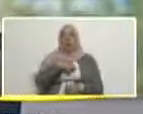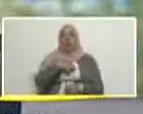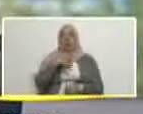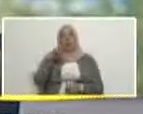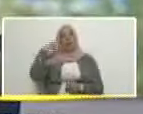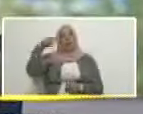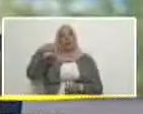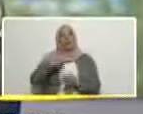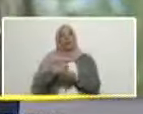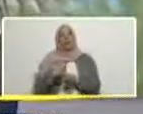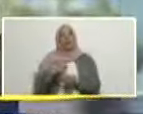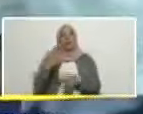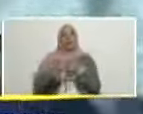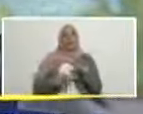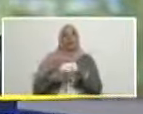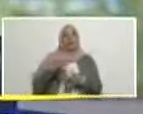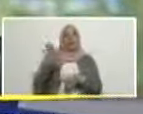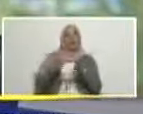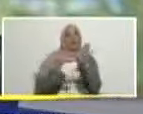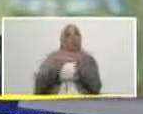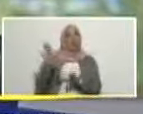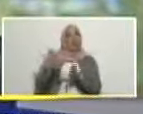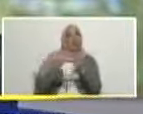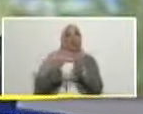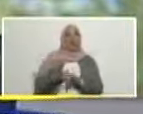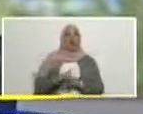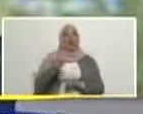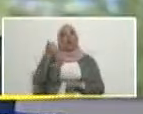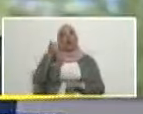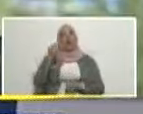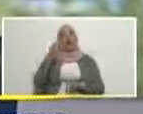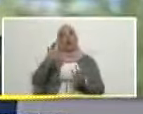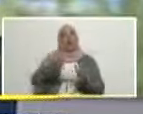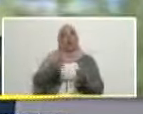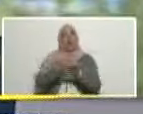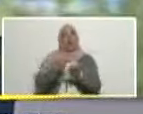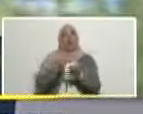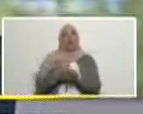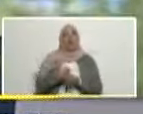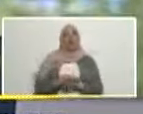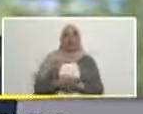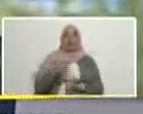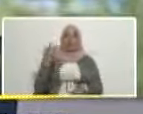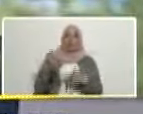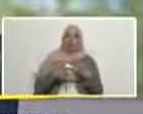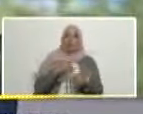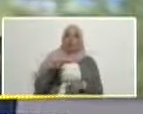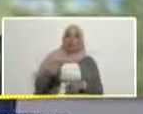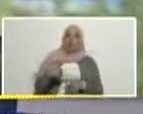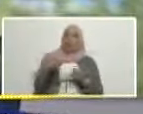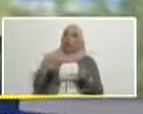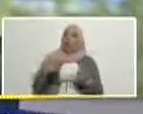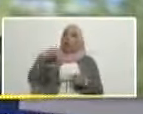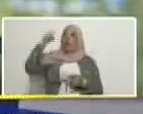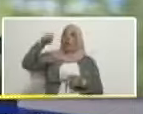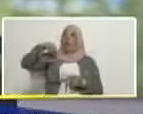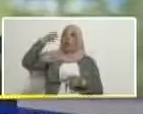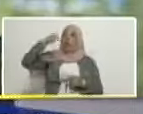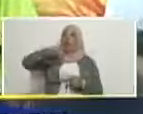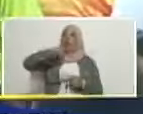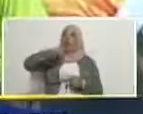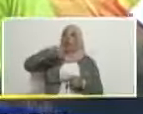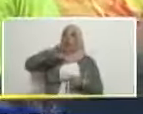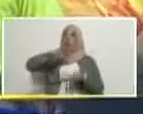viajes a destinos turísticos de nuestro país, como teléfonos y computadoras también, para que sigan creando videos. Y esa es la